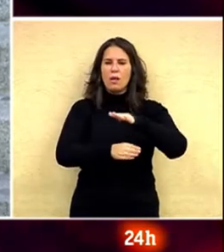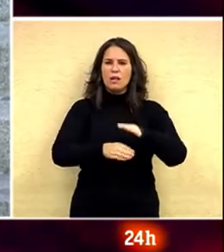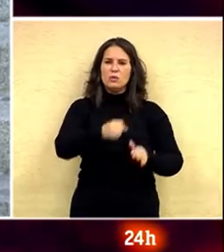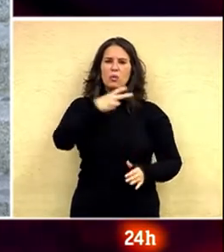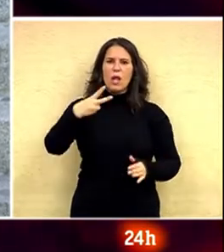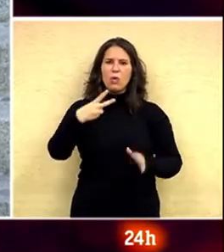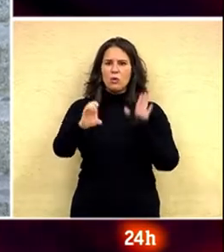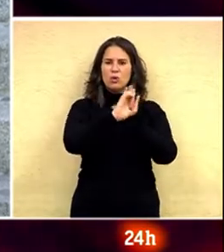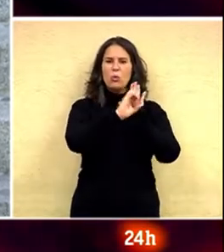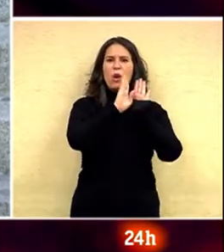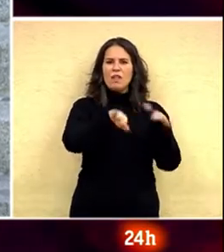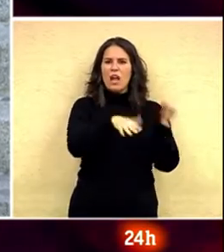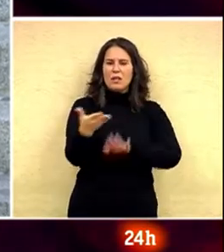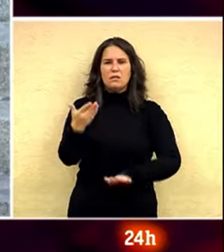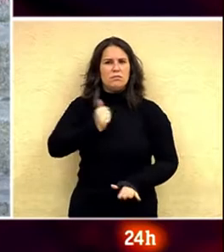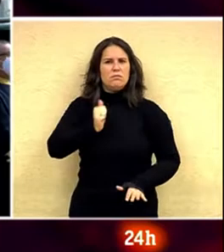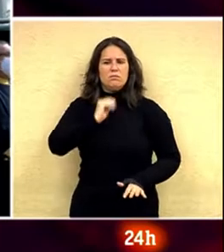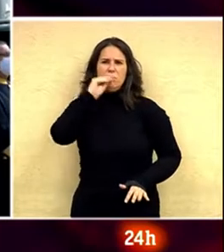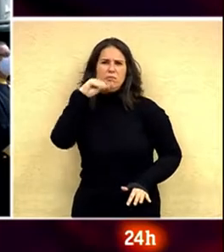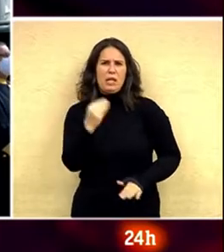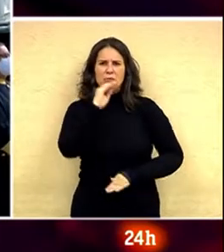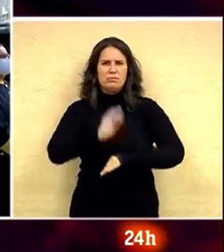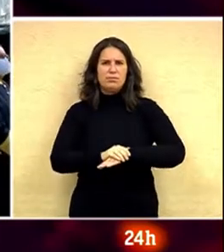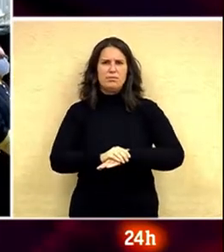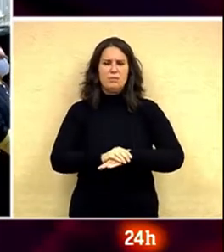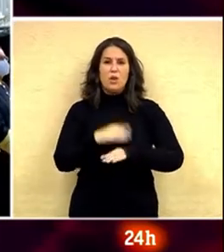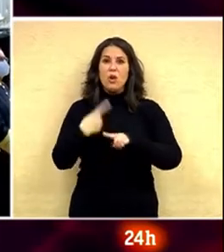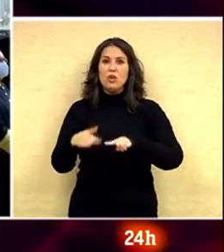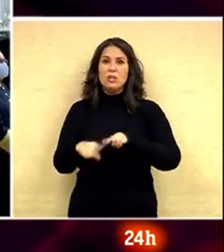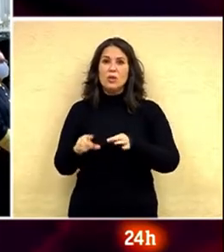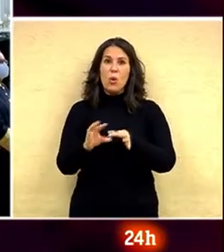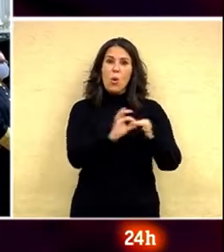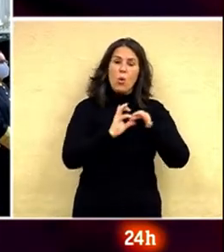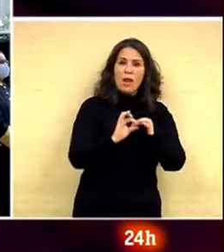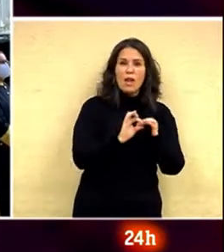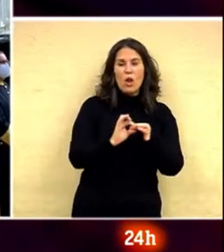fructífera nuestra Constitución. Lo que nos une o nos